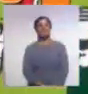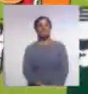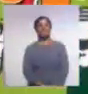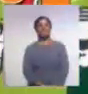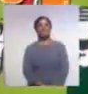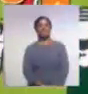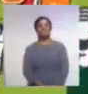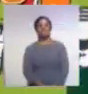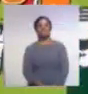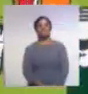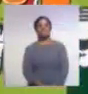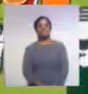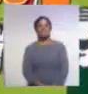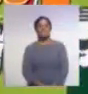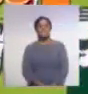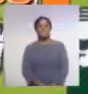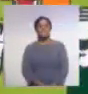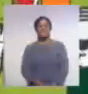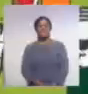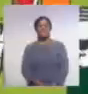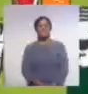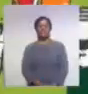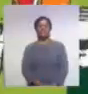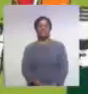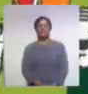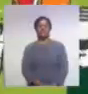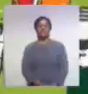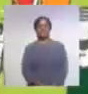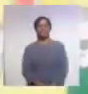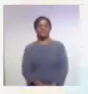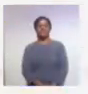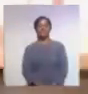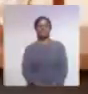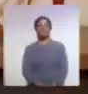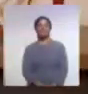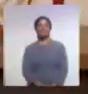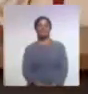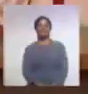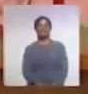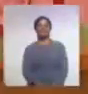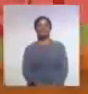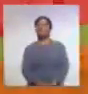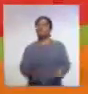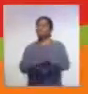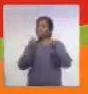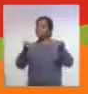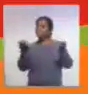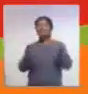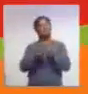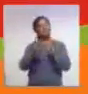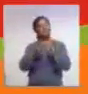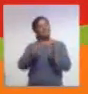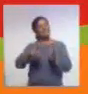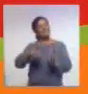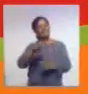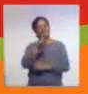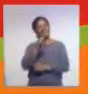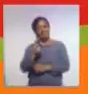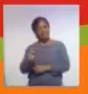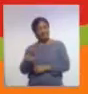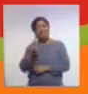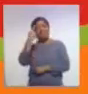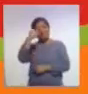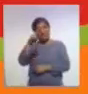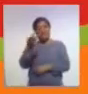¿Cómo están? estamos de nuevo aquí en el Sistema Estatal DIF para